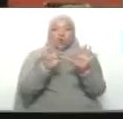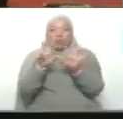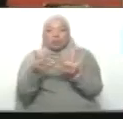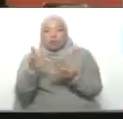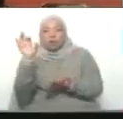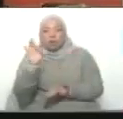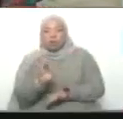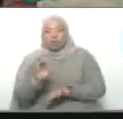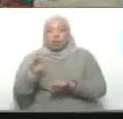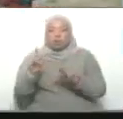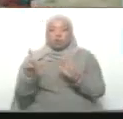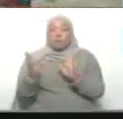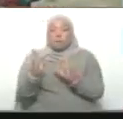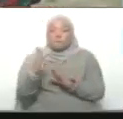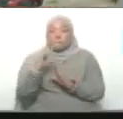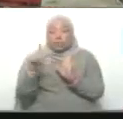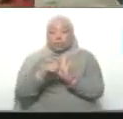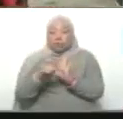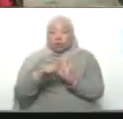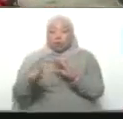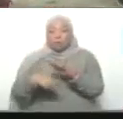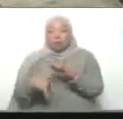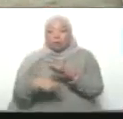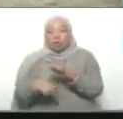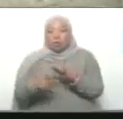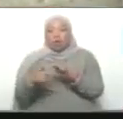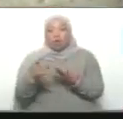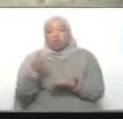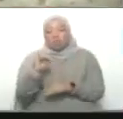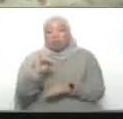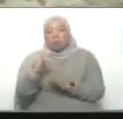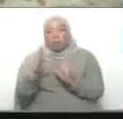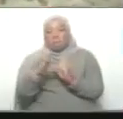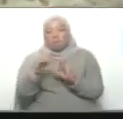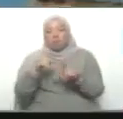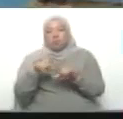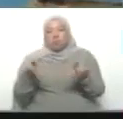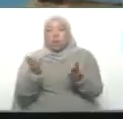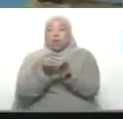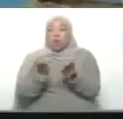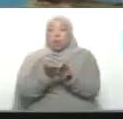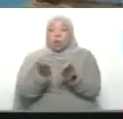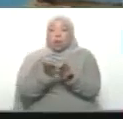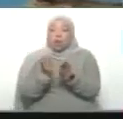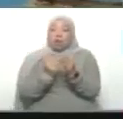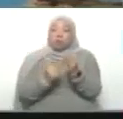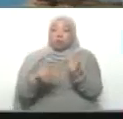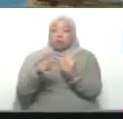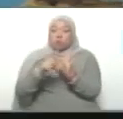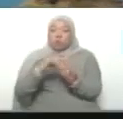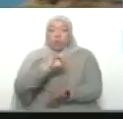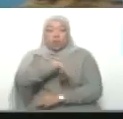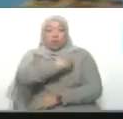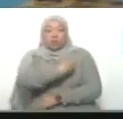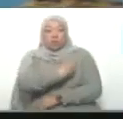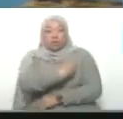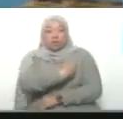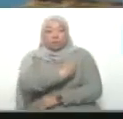nivel de la educación inicial, la educación primaria, la educación secundaria, la educación